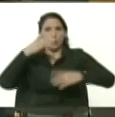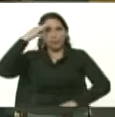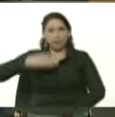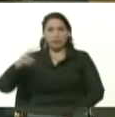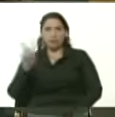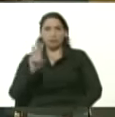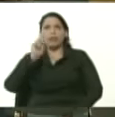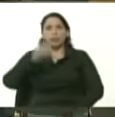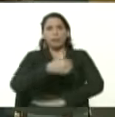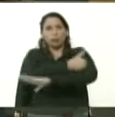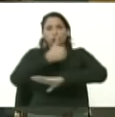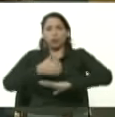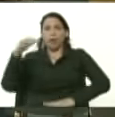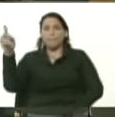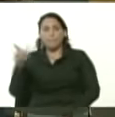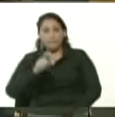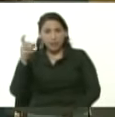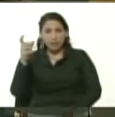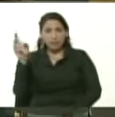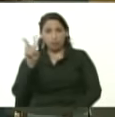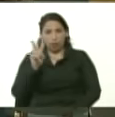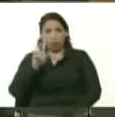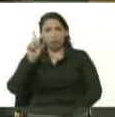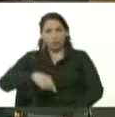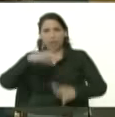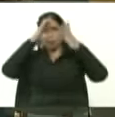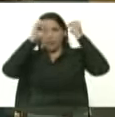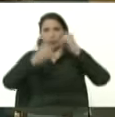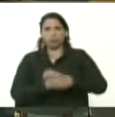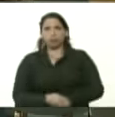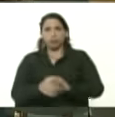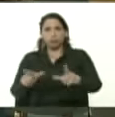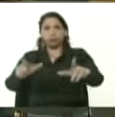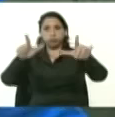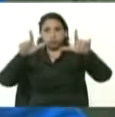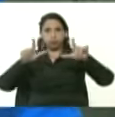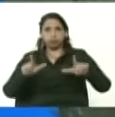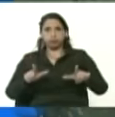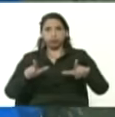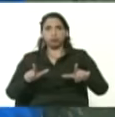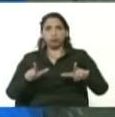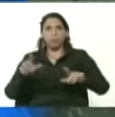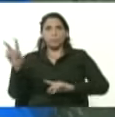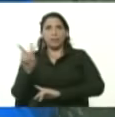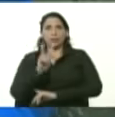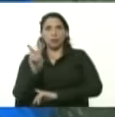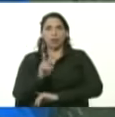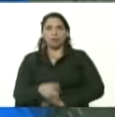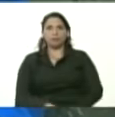Estado venezolano, al igual que embajadores acreditados en Venezuela.